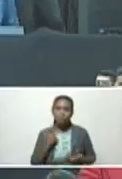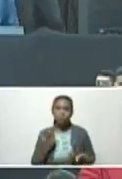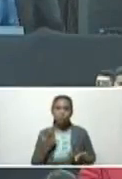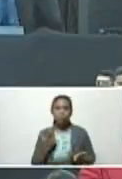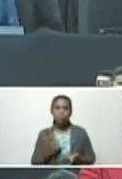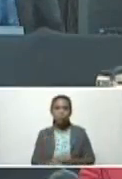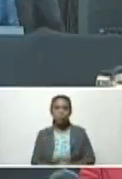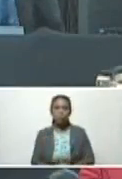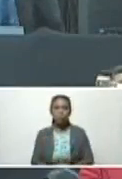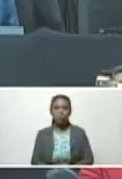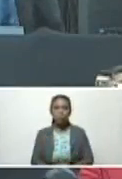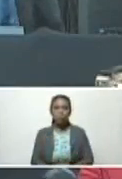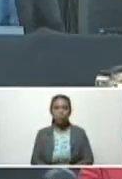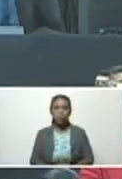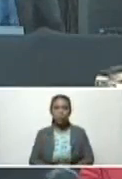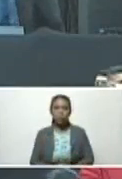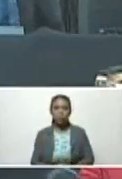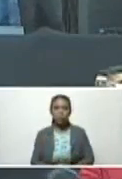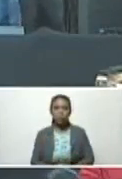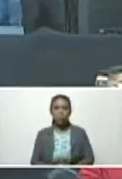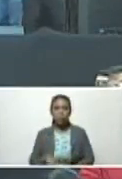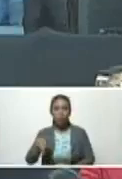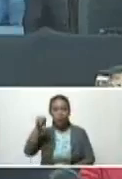tristeza, pero